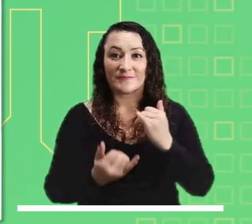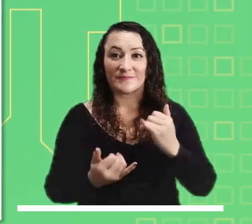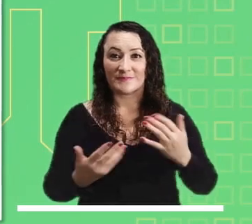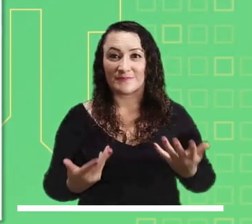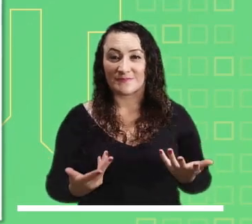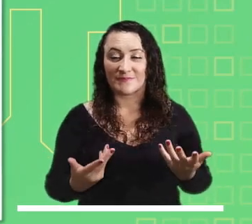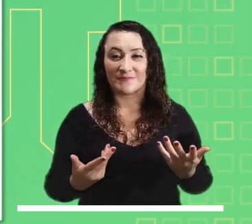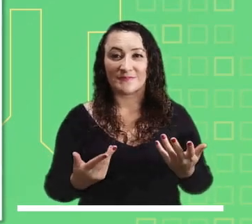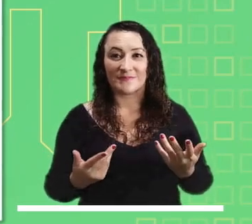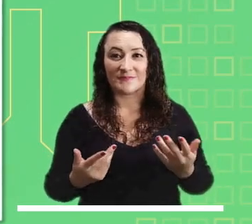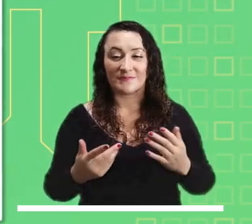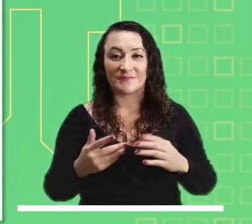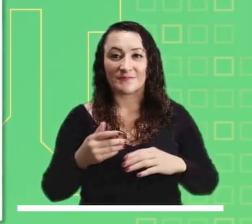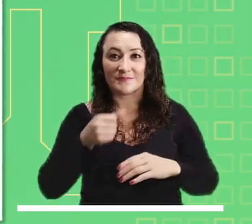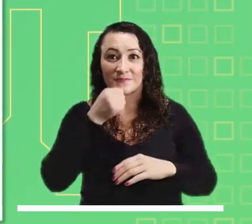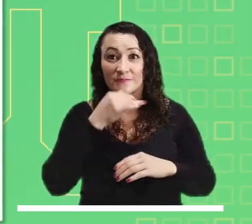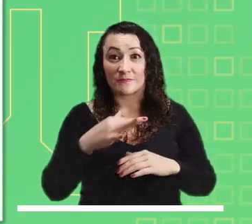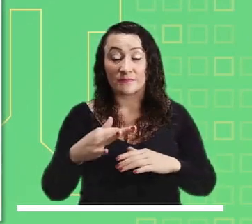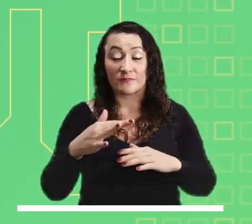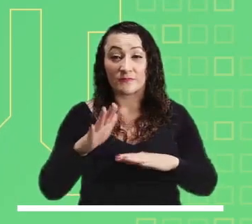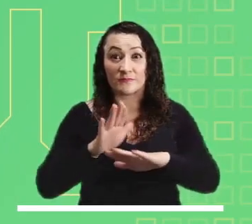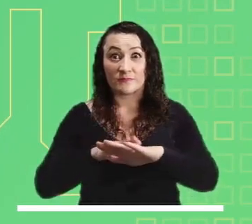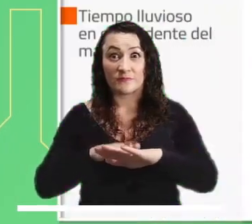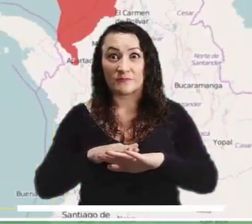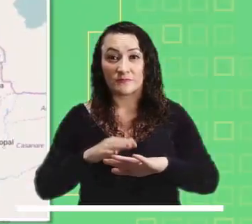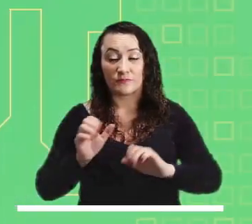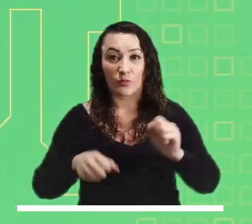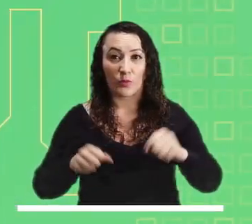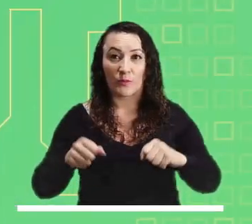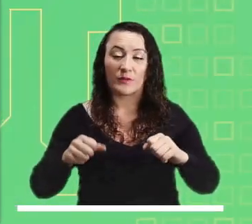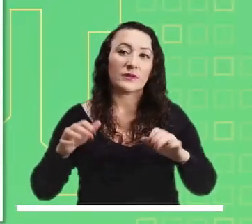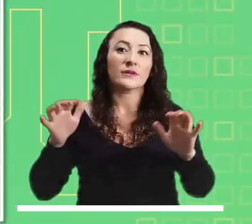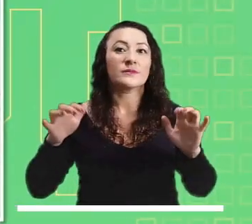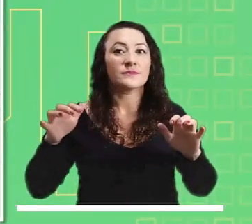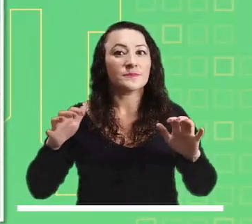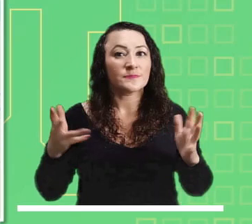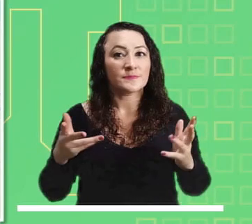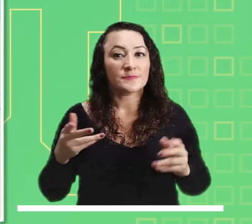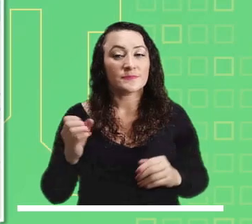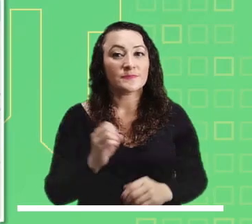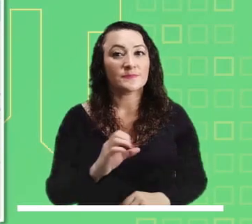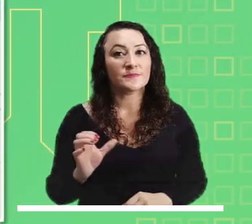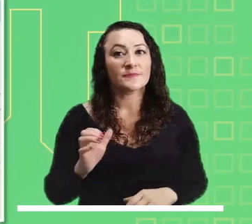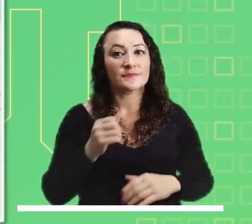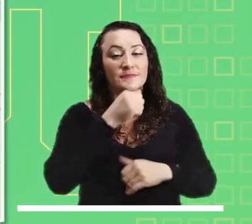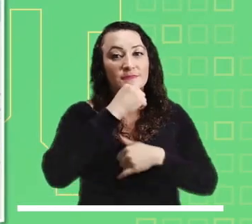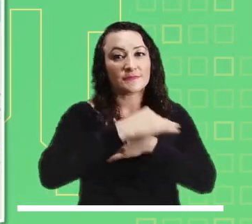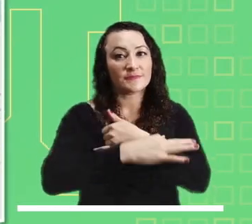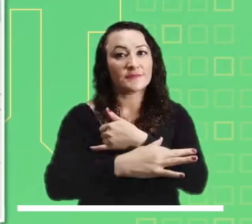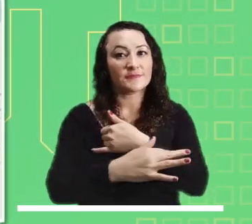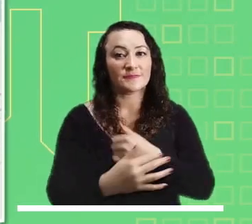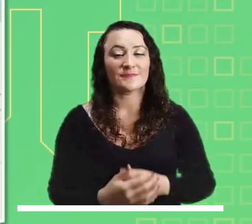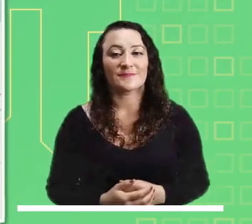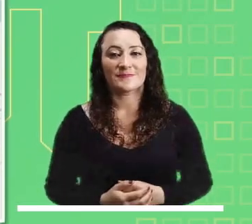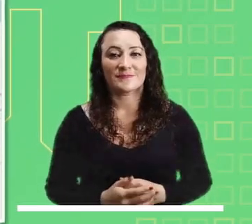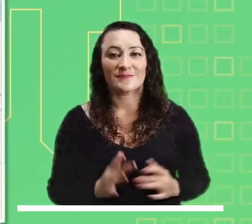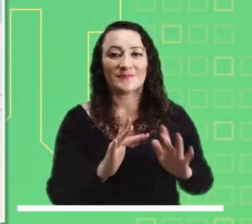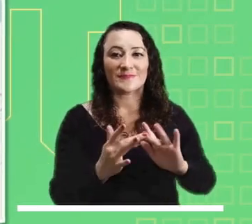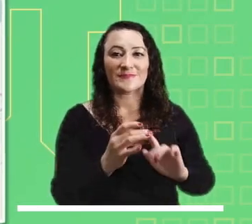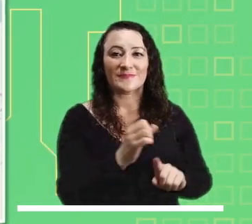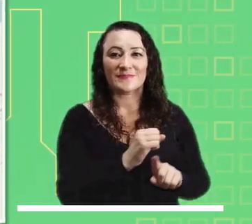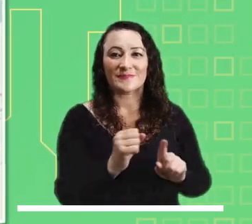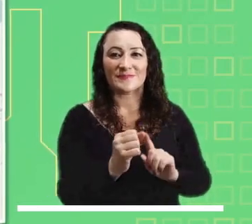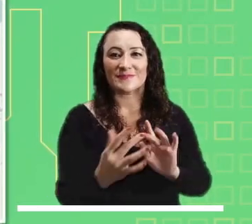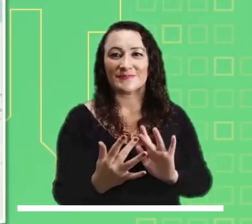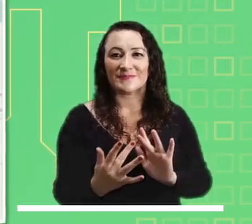de Santander, Tolima, Caldas, Boyacá y Antioquia. Finalizamos con las alertas meteomarinas, que anuncian